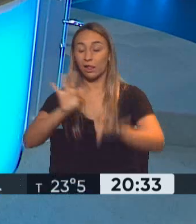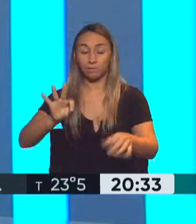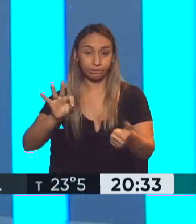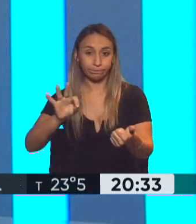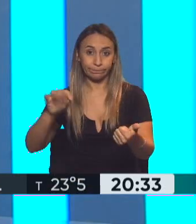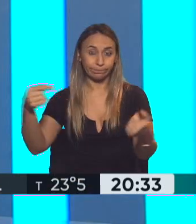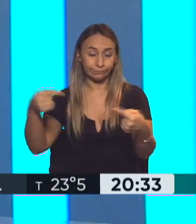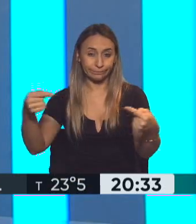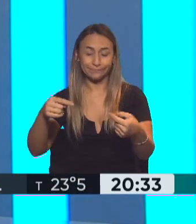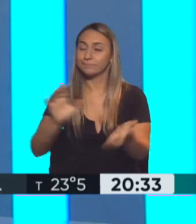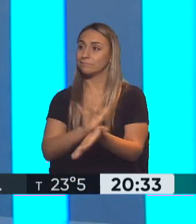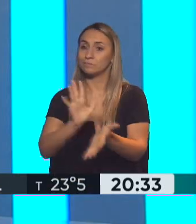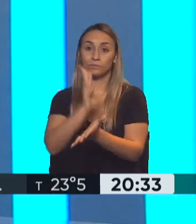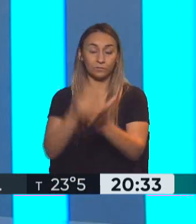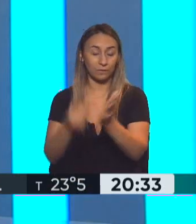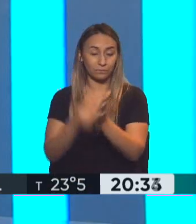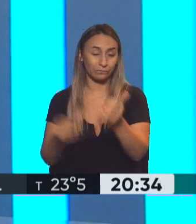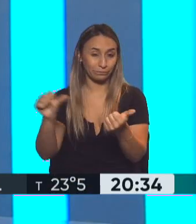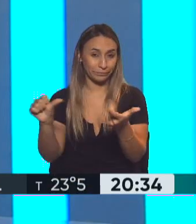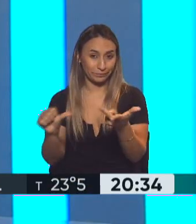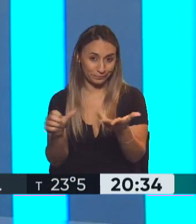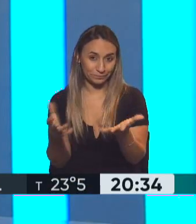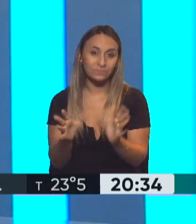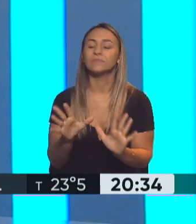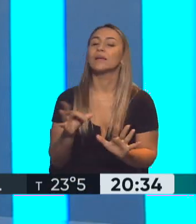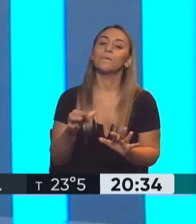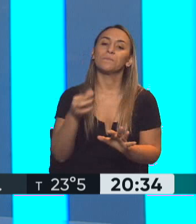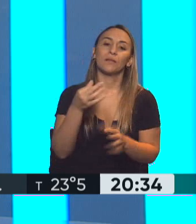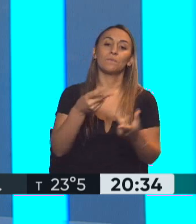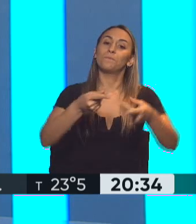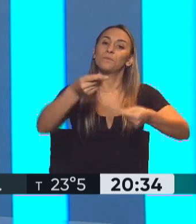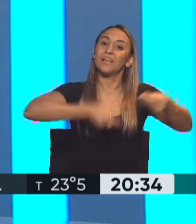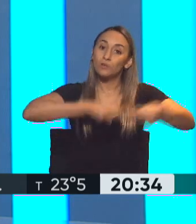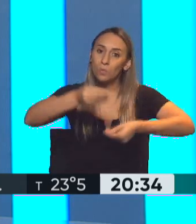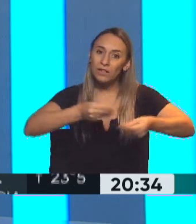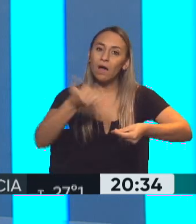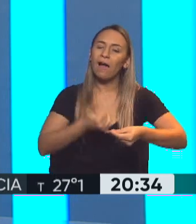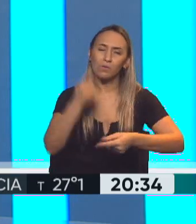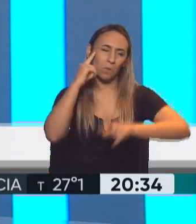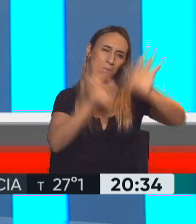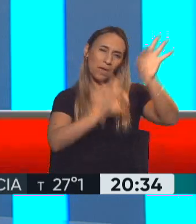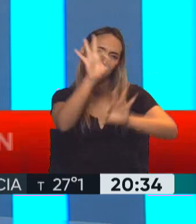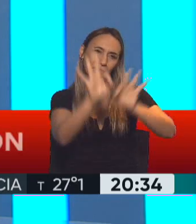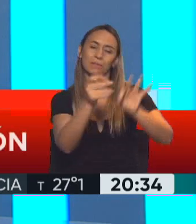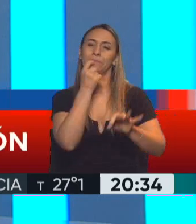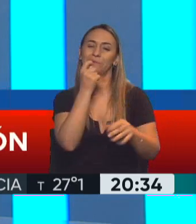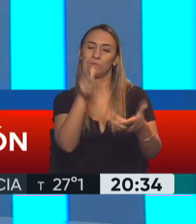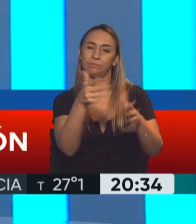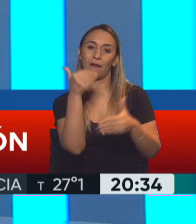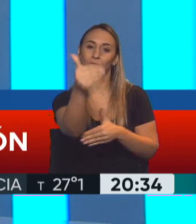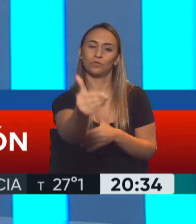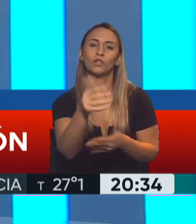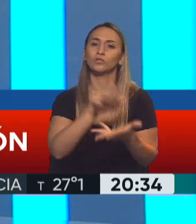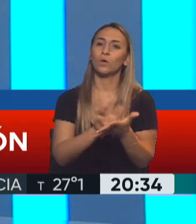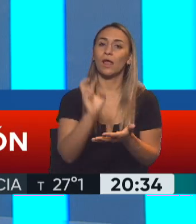presupuesto siempre va acompañado de lo que mencionaba recién una serie de proyecciones en particular de inflación de crecimiento de tipo de